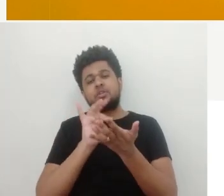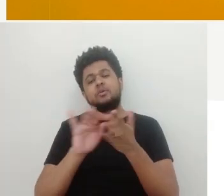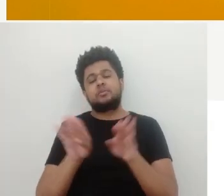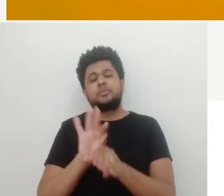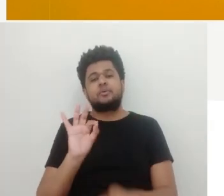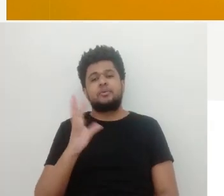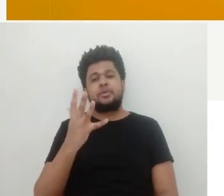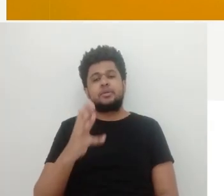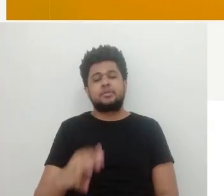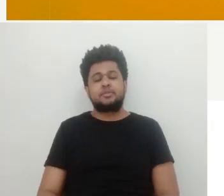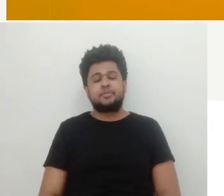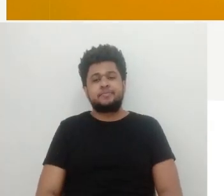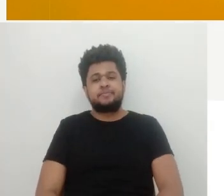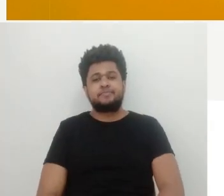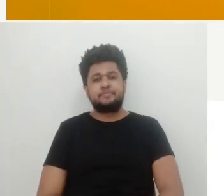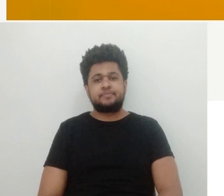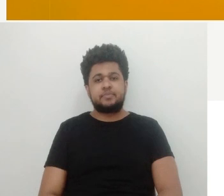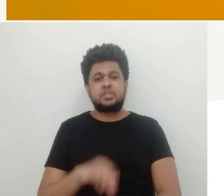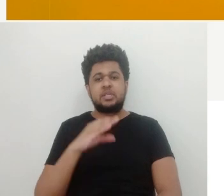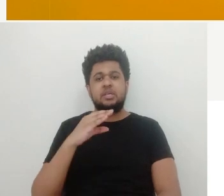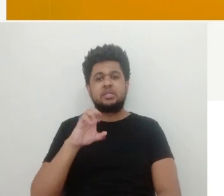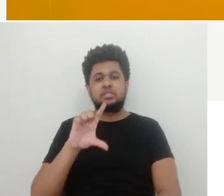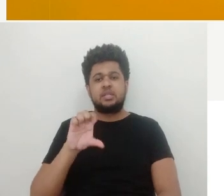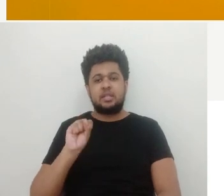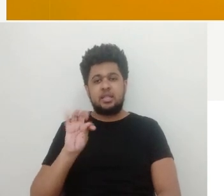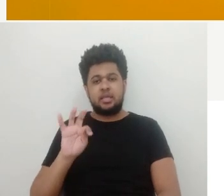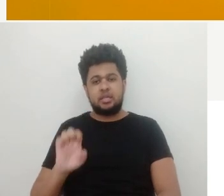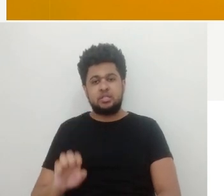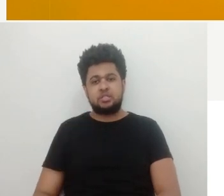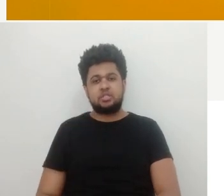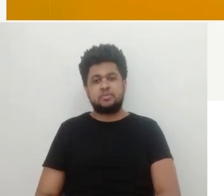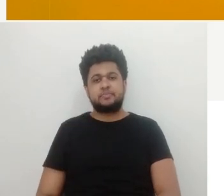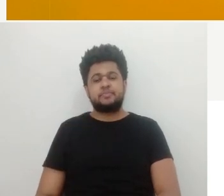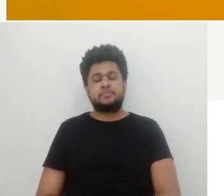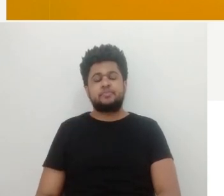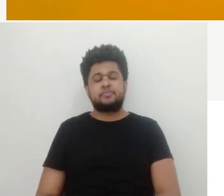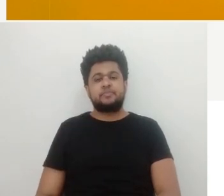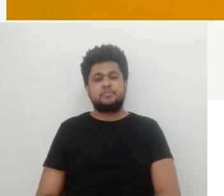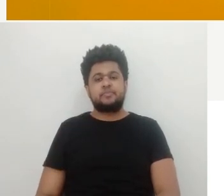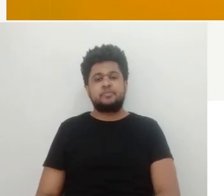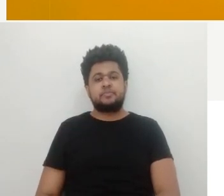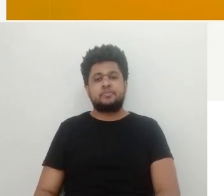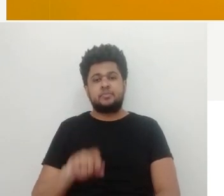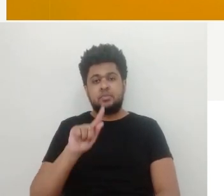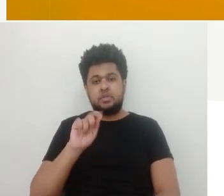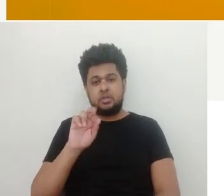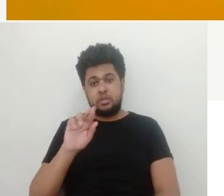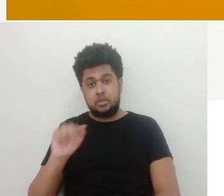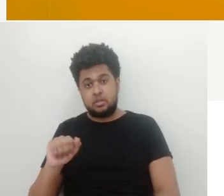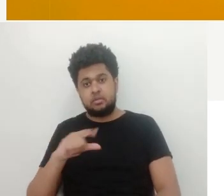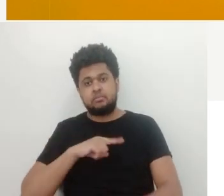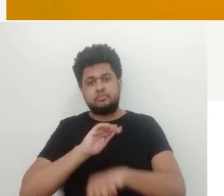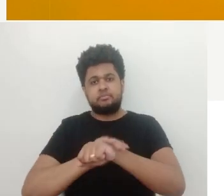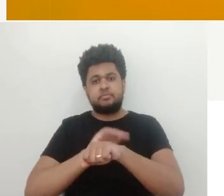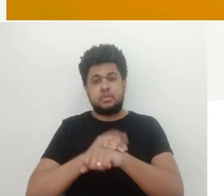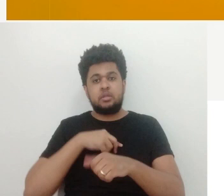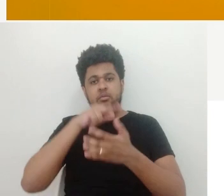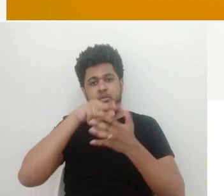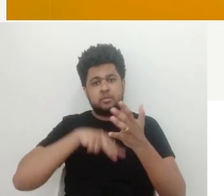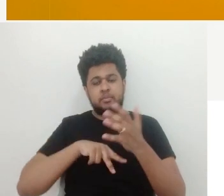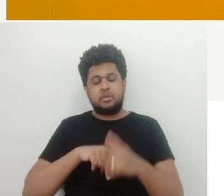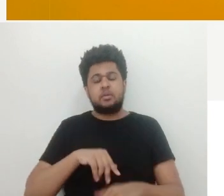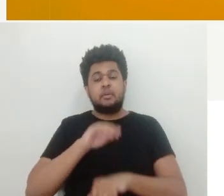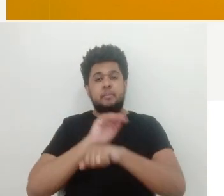Comunicación Social de la Universidad Austral de Chile. Egresada del PPG-IELA y actualmente